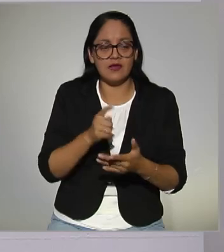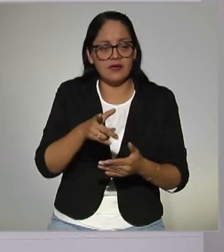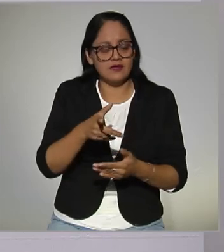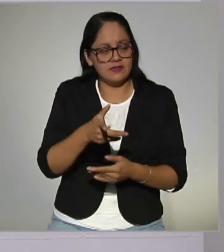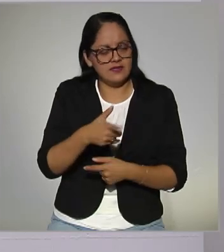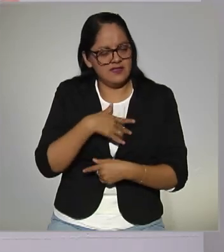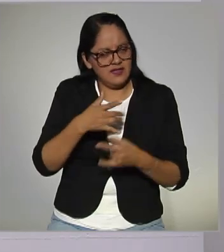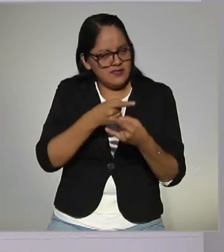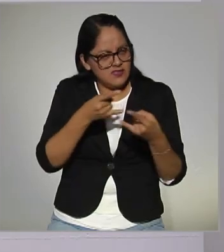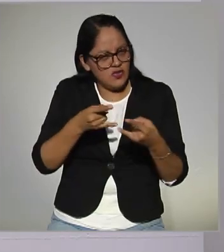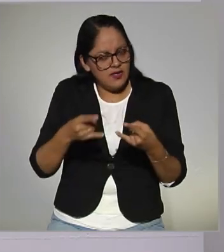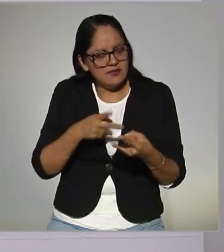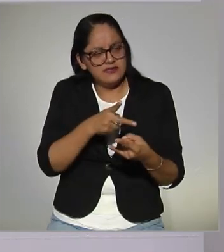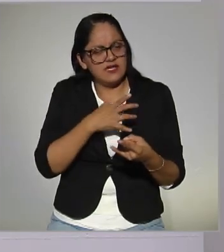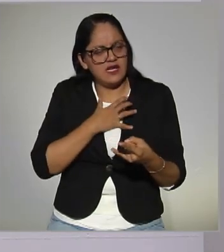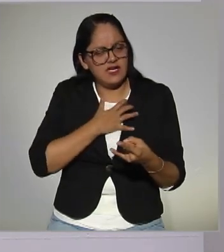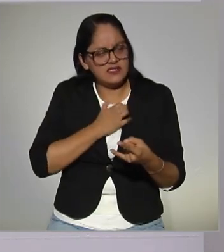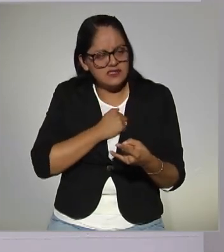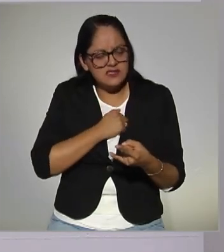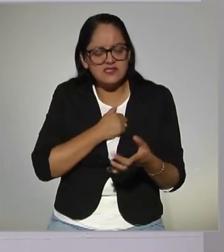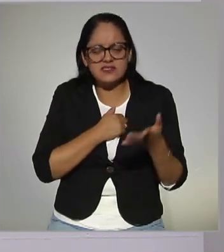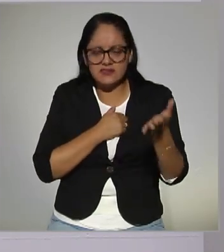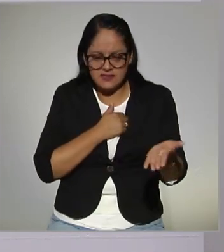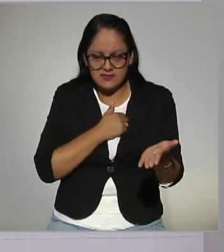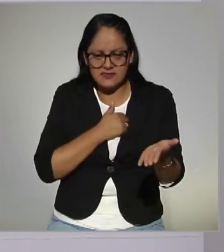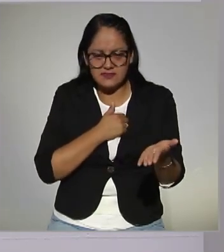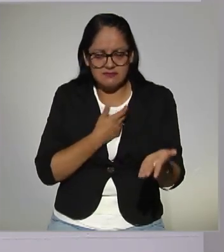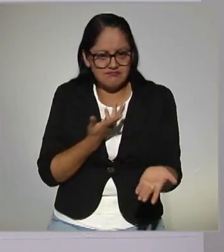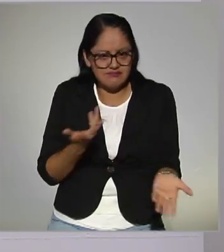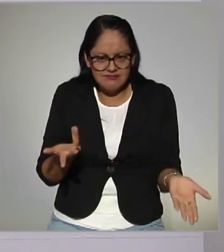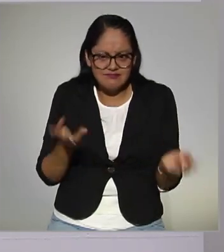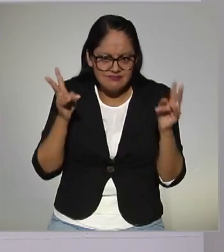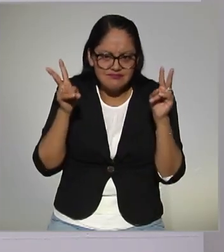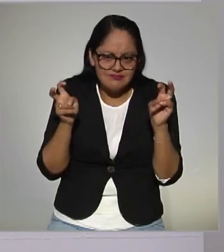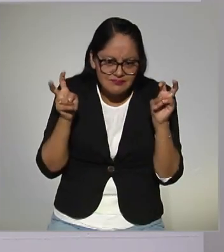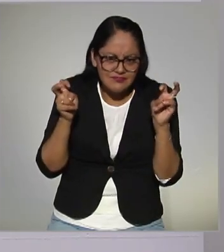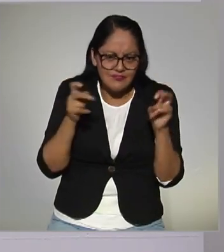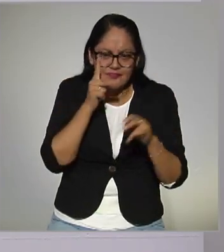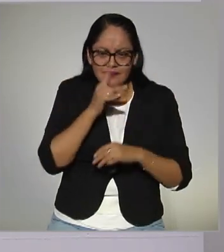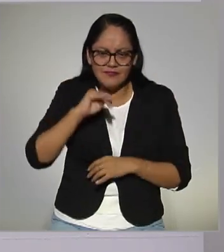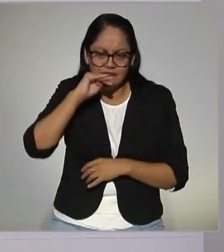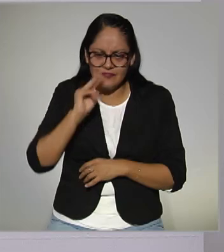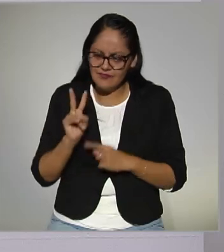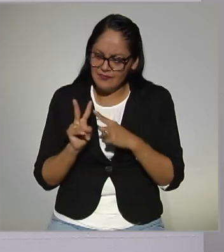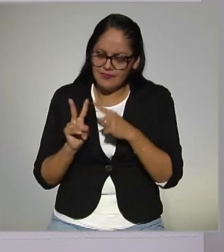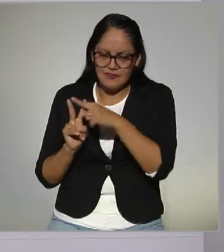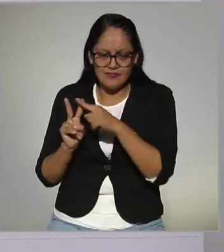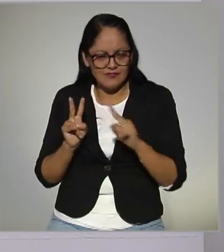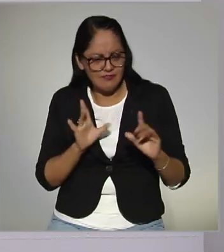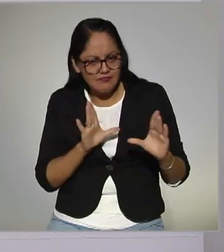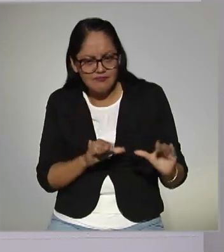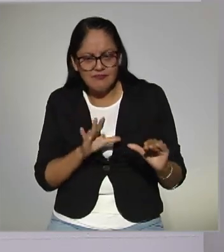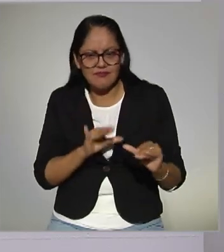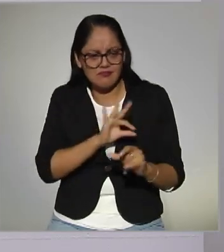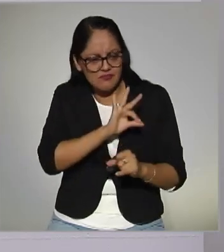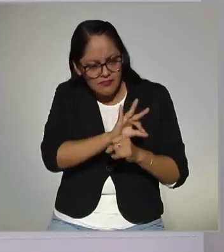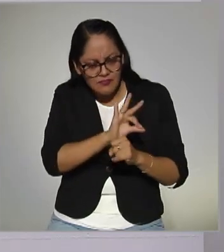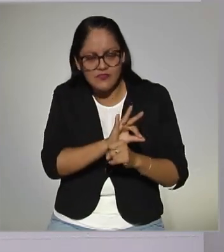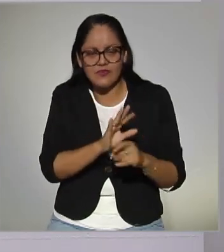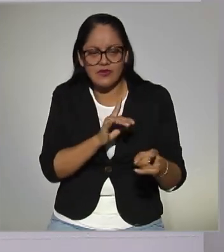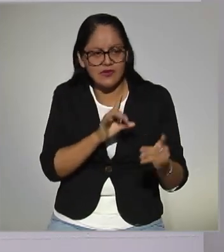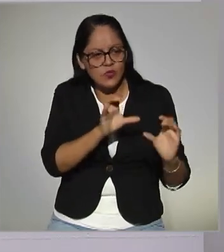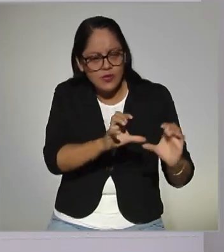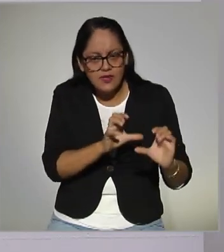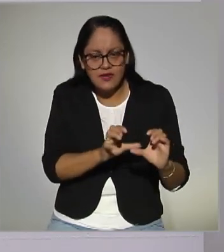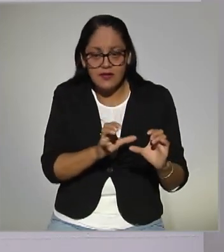recibir historias como esta, ¿no? De decir, Madre Santa, se supone que los padres son los que te van a enseñar y que te van a proteger y te van a